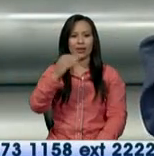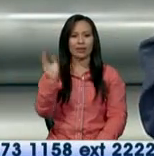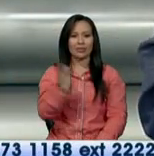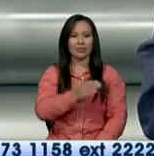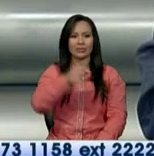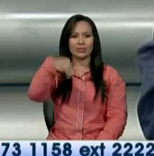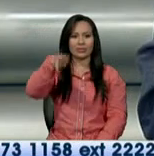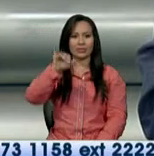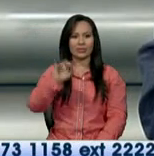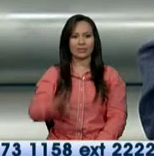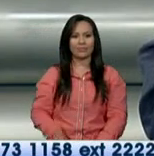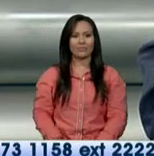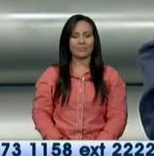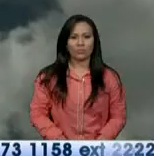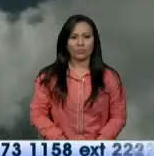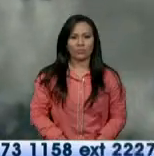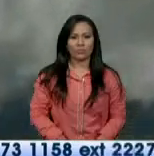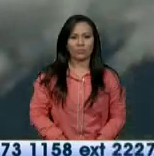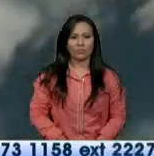Raymi.